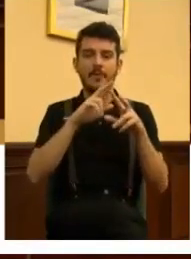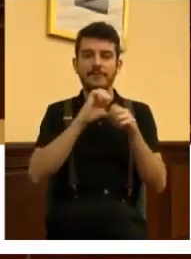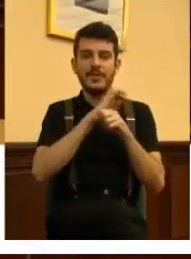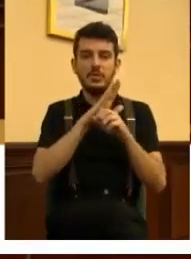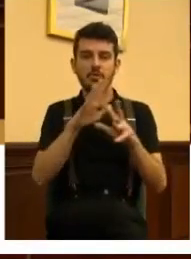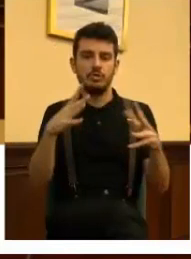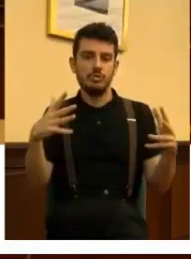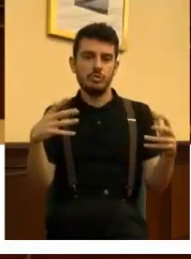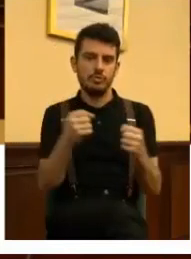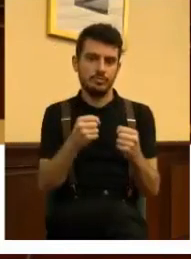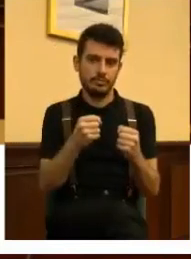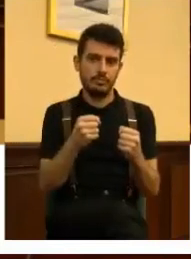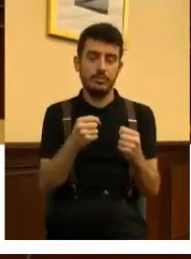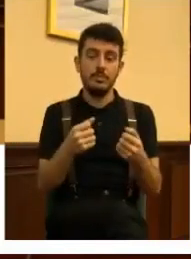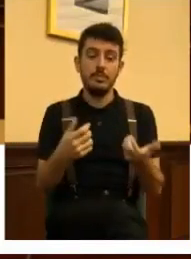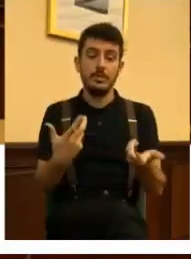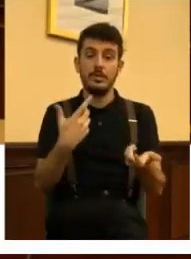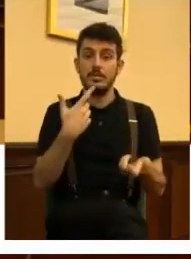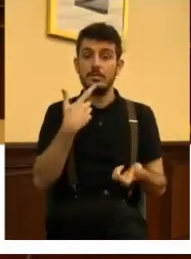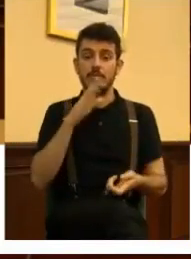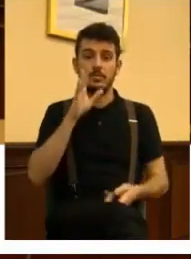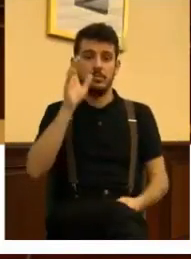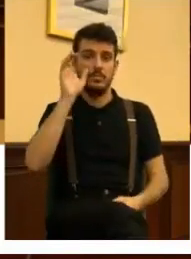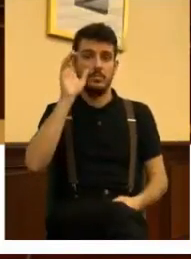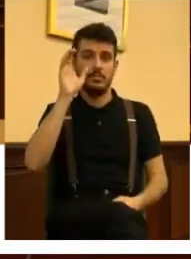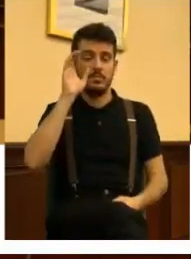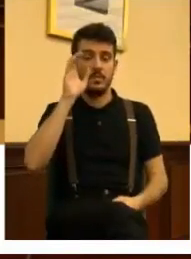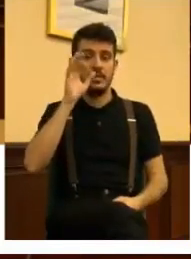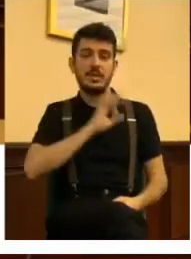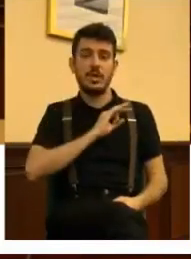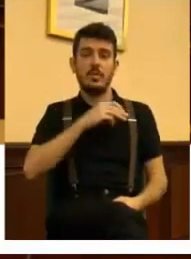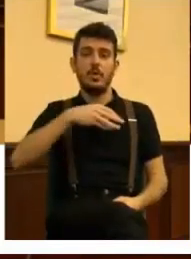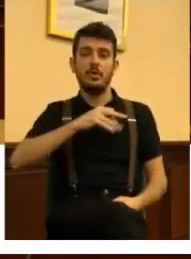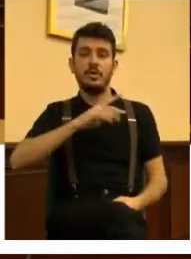mire, después de oír a la señora Monterreal, pues he buscado